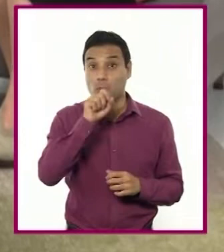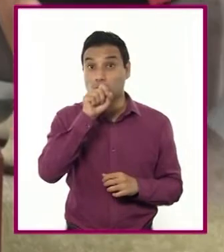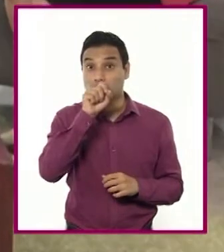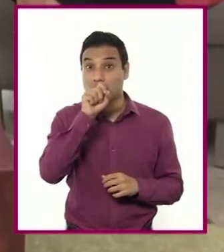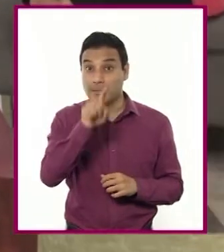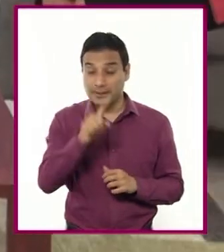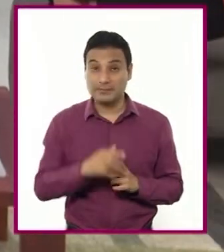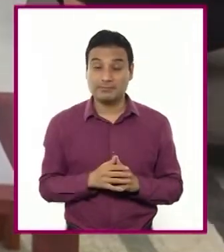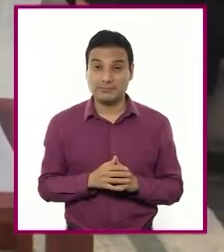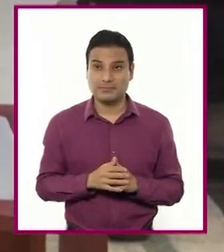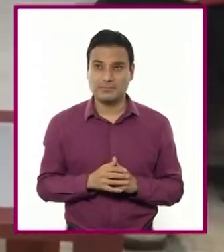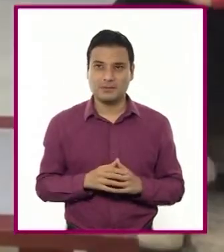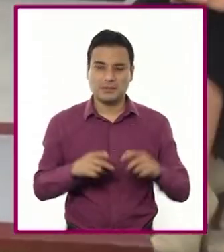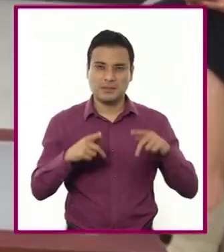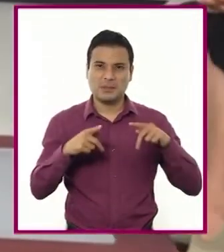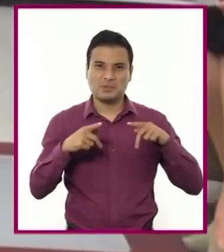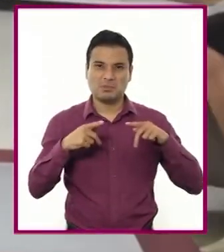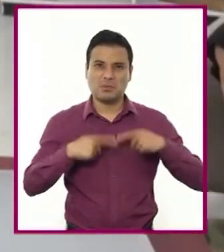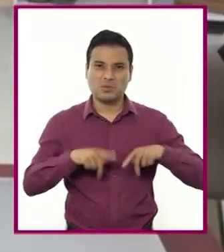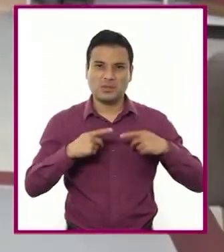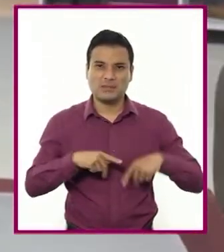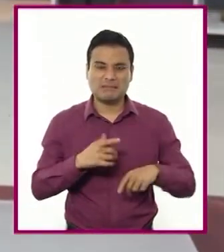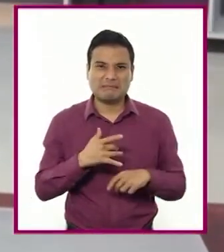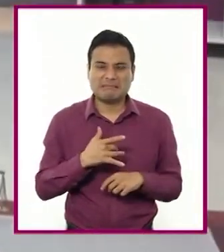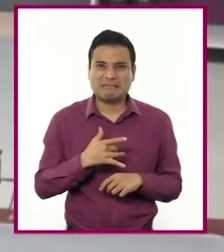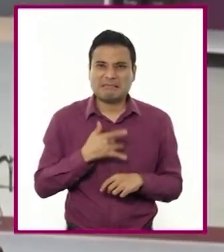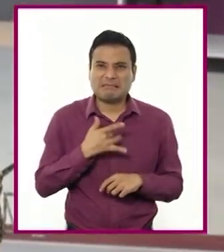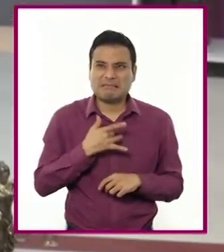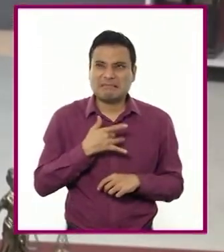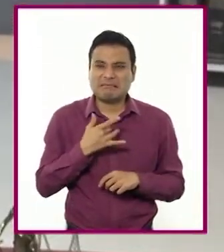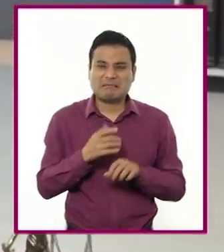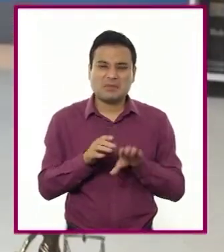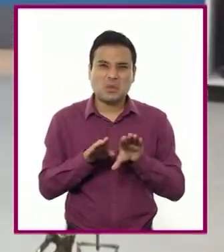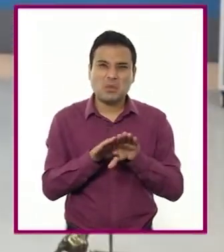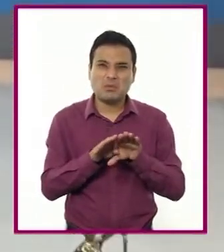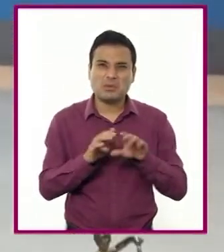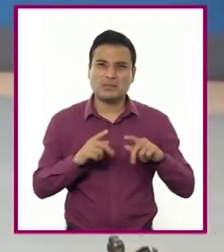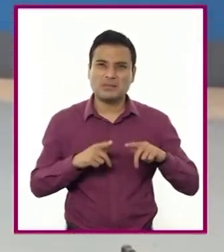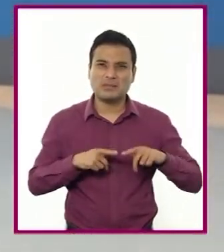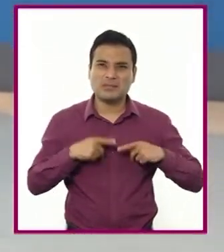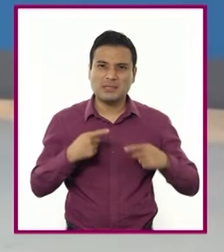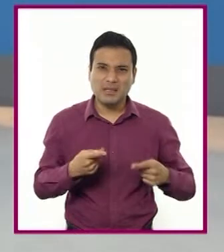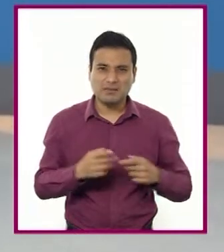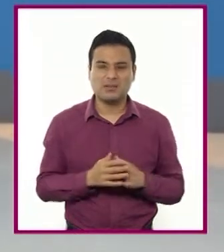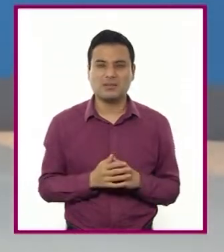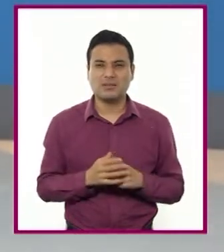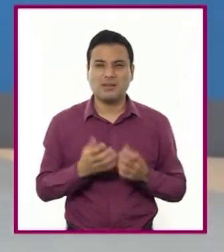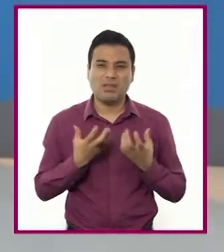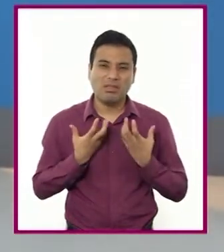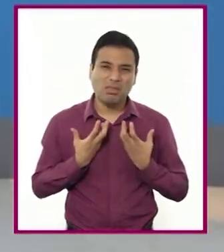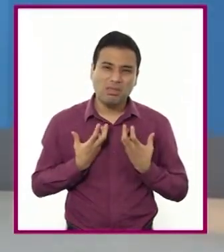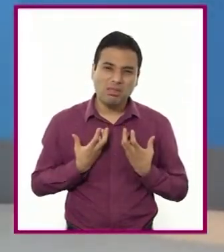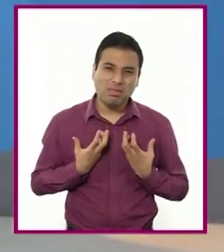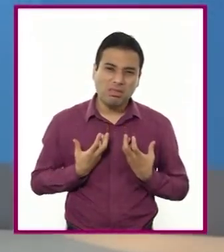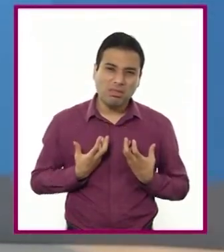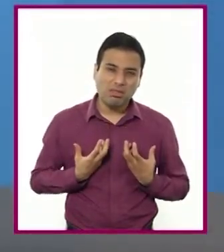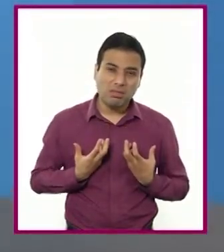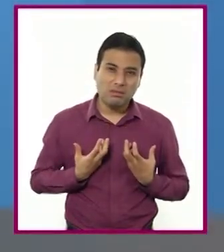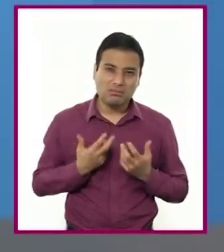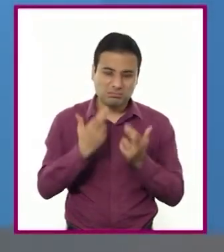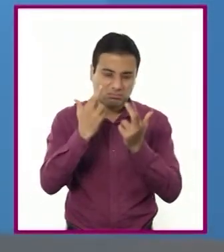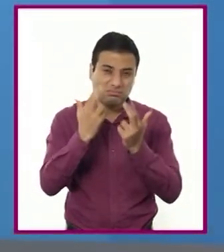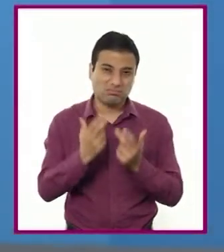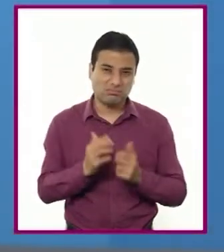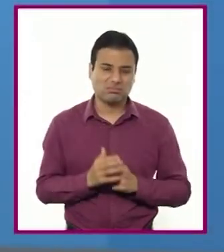nos ha colocado en una situación de vulnerabilidad muy importante con respecto al estado de ánimo y las emociones.